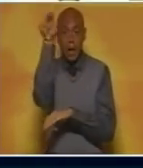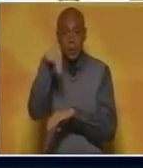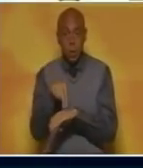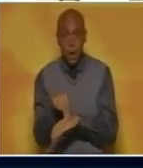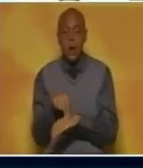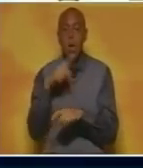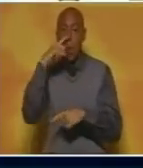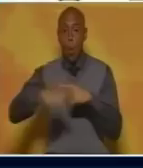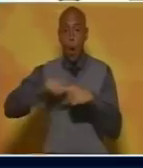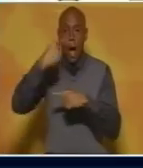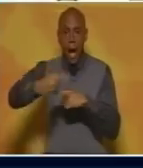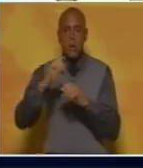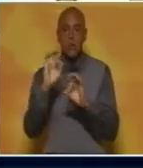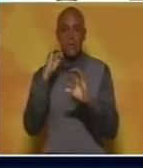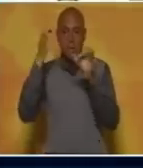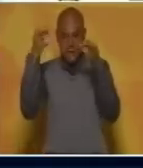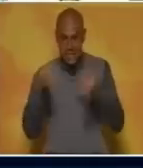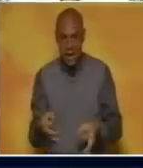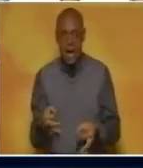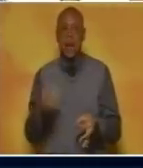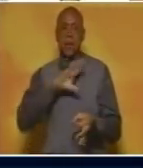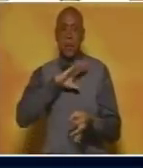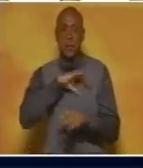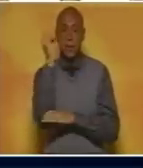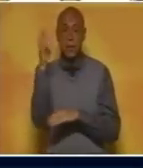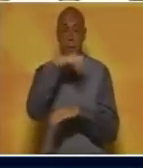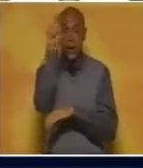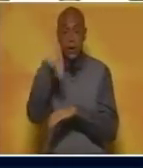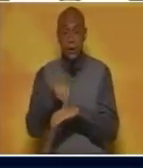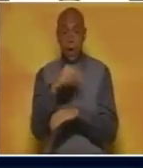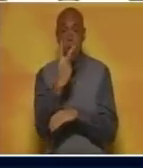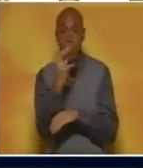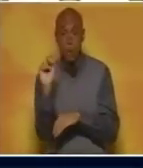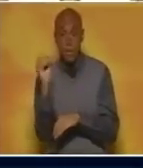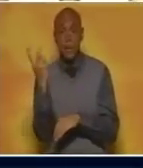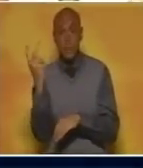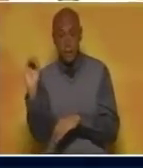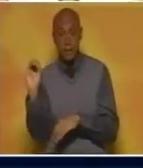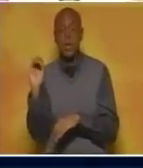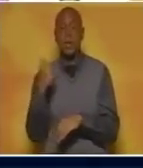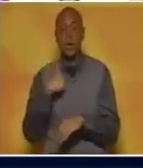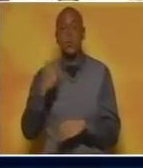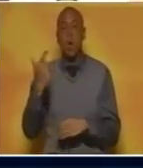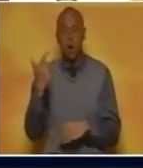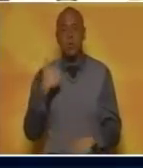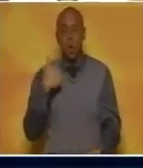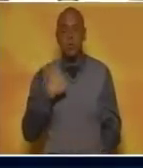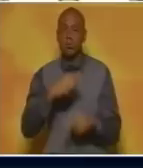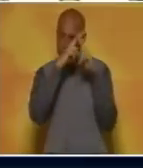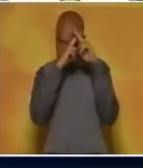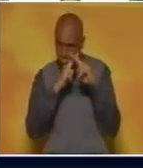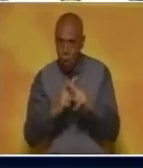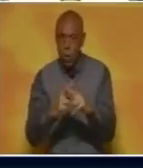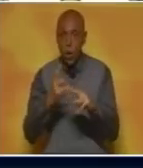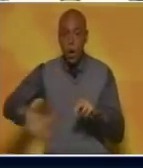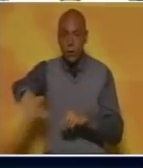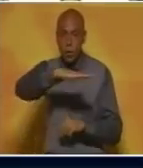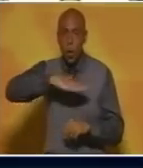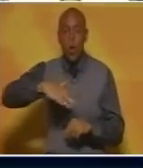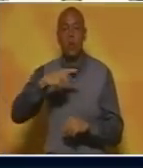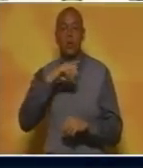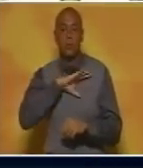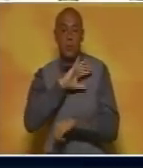el próximo año, las elecciones de la Asamblea Nacional 2020. Saludo la disposición de todos los sectores de la